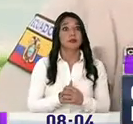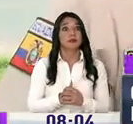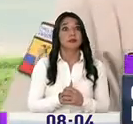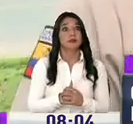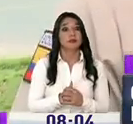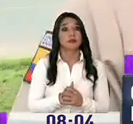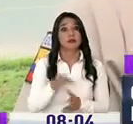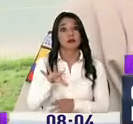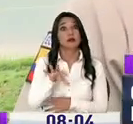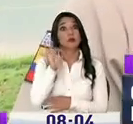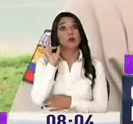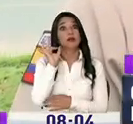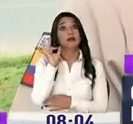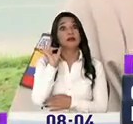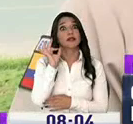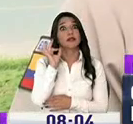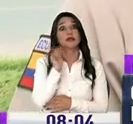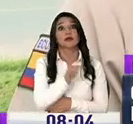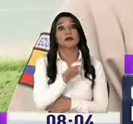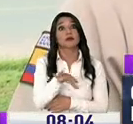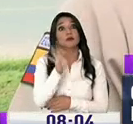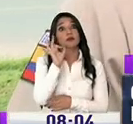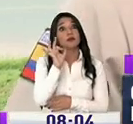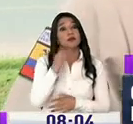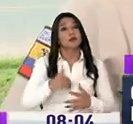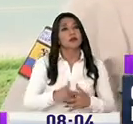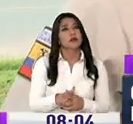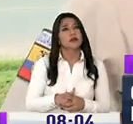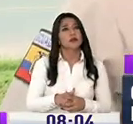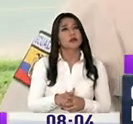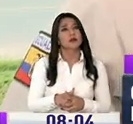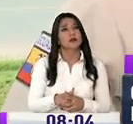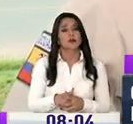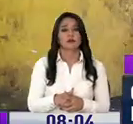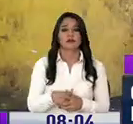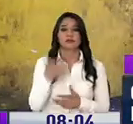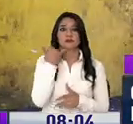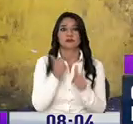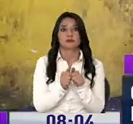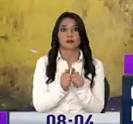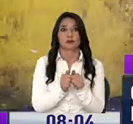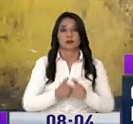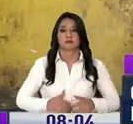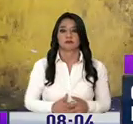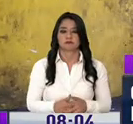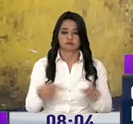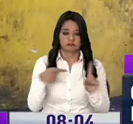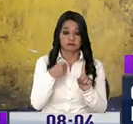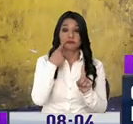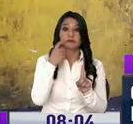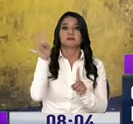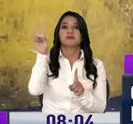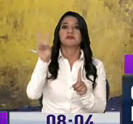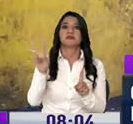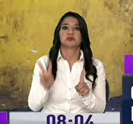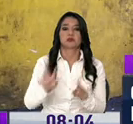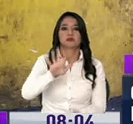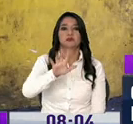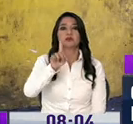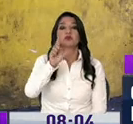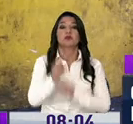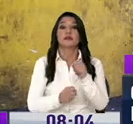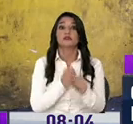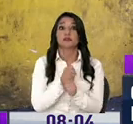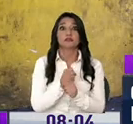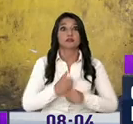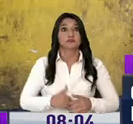se puede encontrar en poder de este ciudadano terminales celulares. Se trataba de un ciudadano venezolano de 51 años de